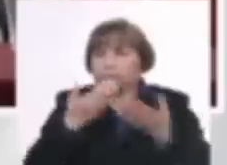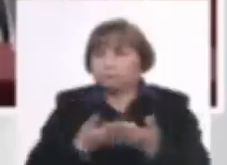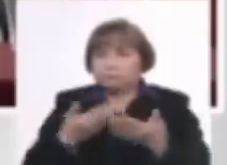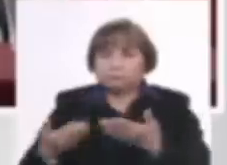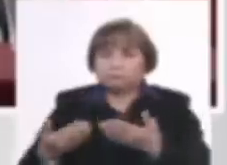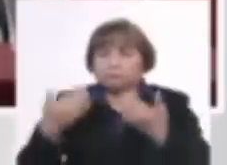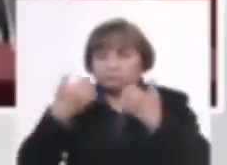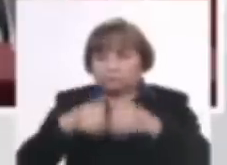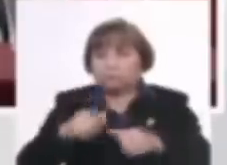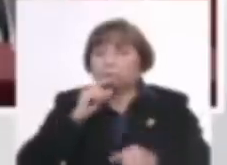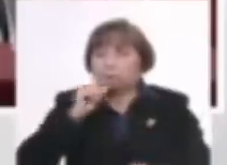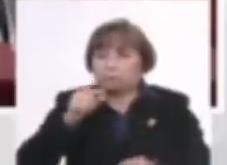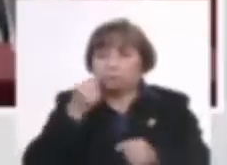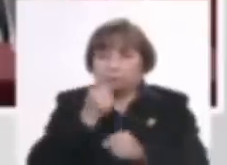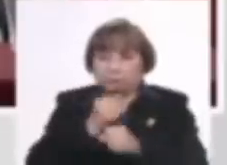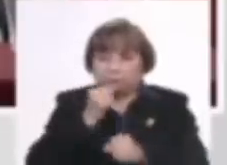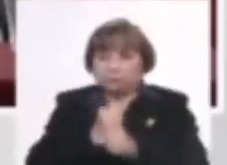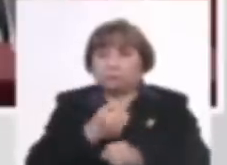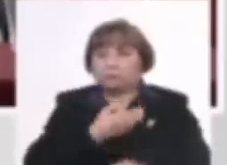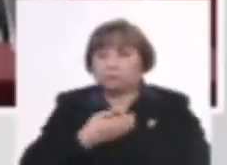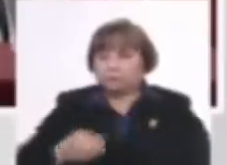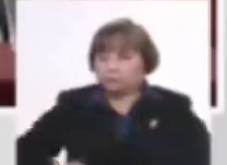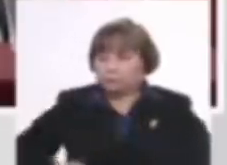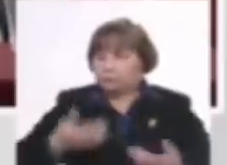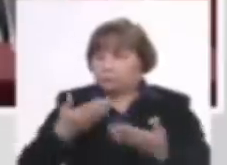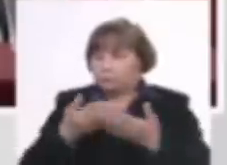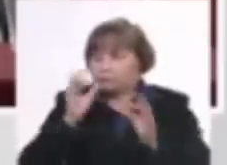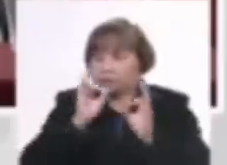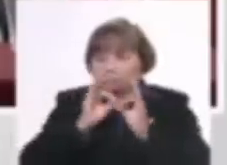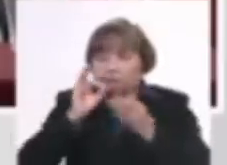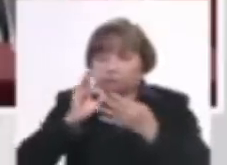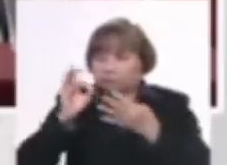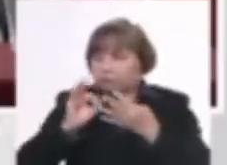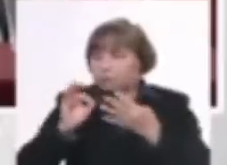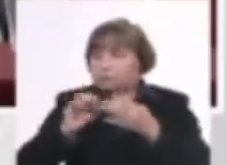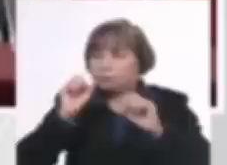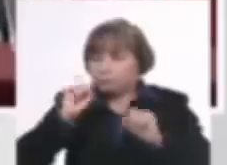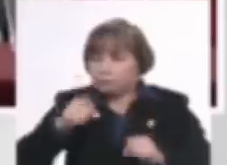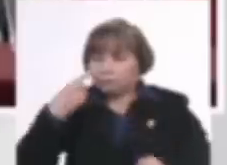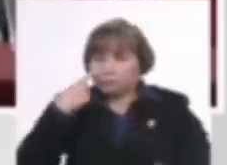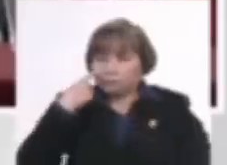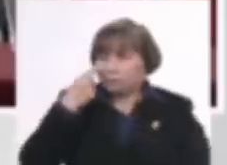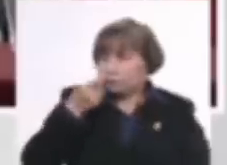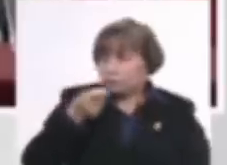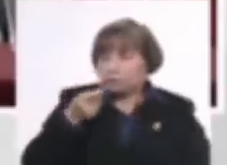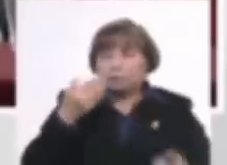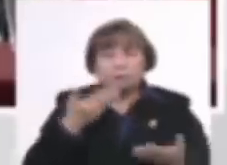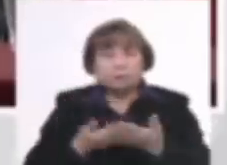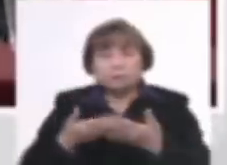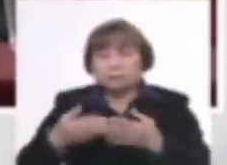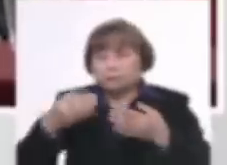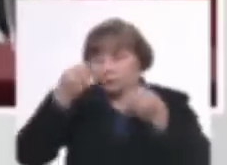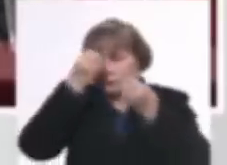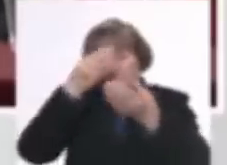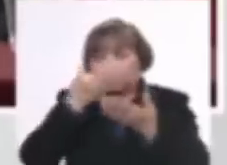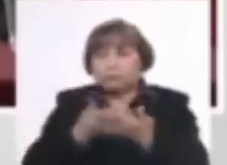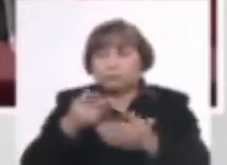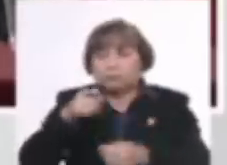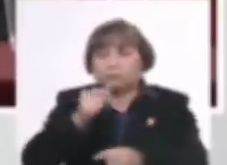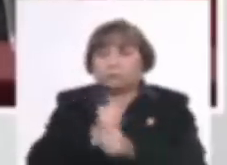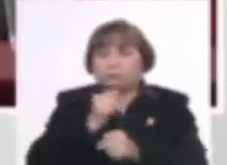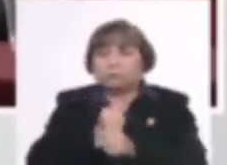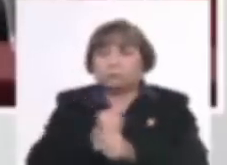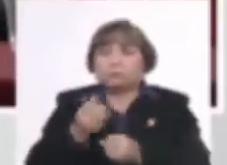es que la empresa estaría trabajando para el Estado. Entonces quisiera que nos precise, presidente, si es que ella conocía que la información o la empresa para la que